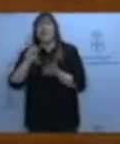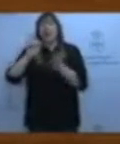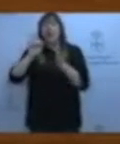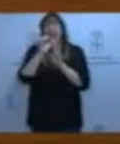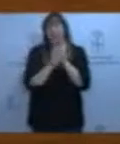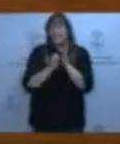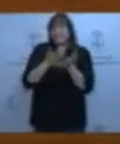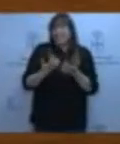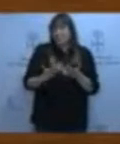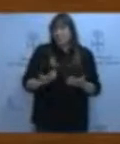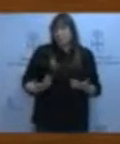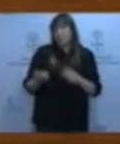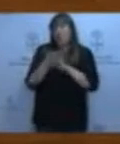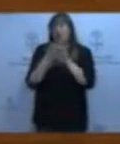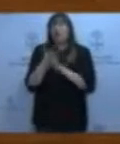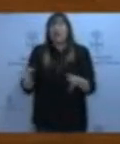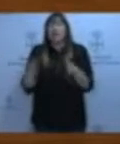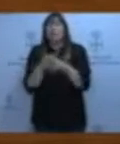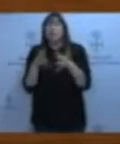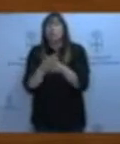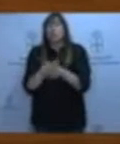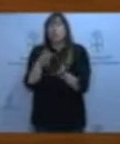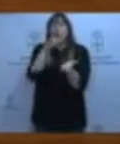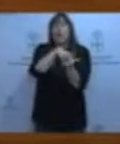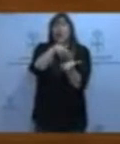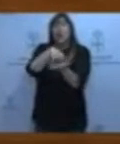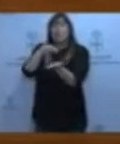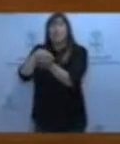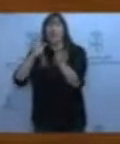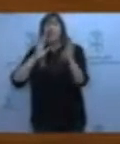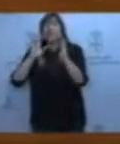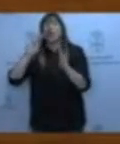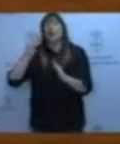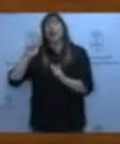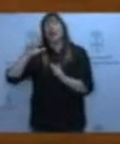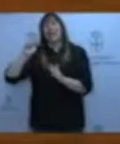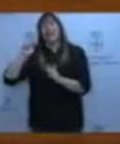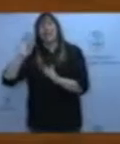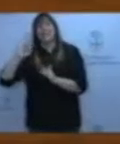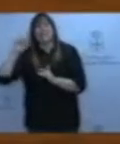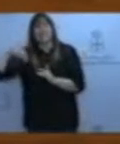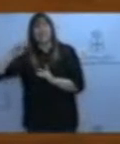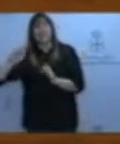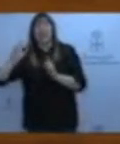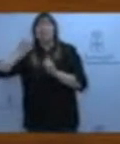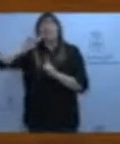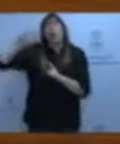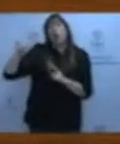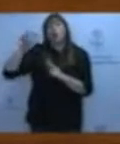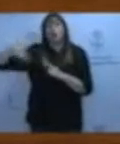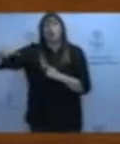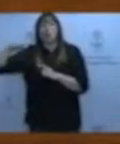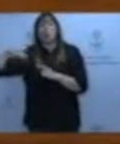habla precisamente de la estructura y conformación de las capillas palatinas y otros lugares de peregrinación,